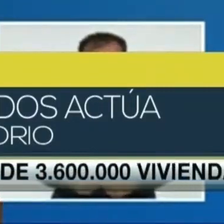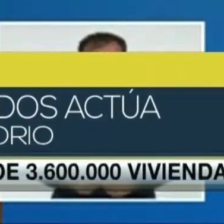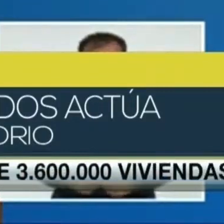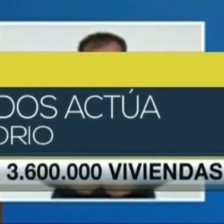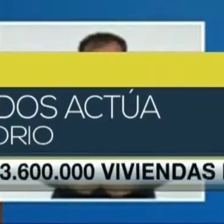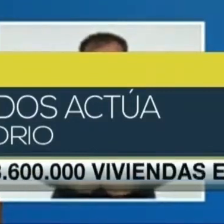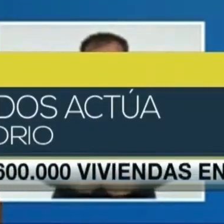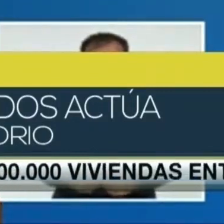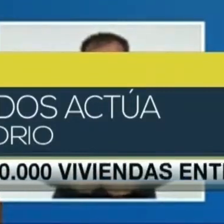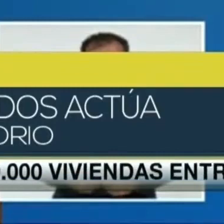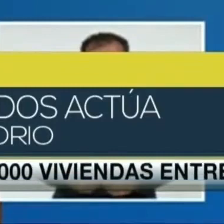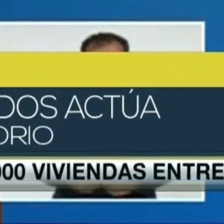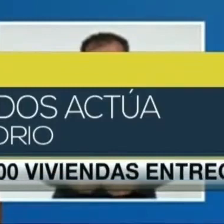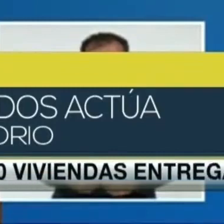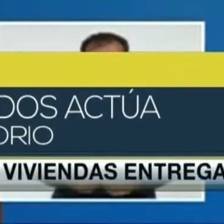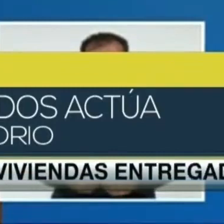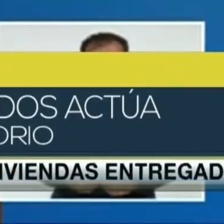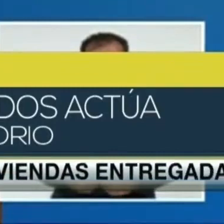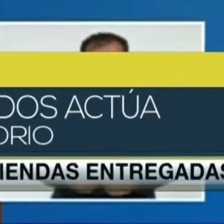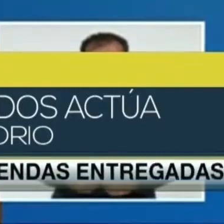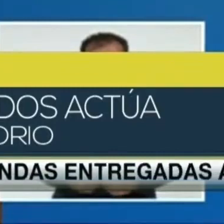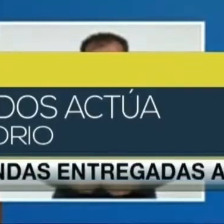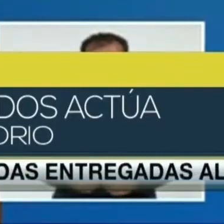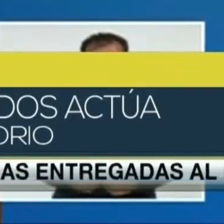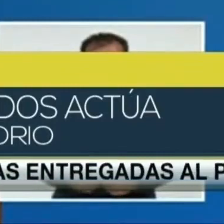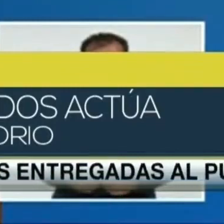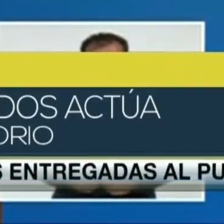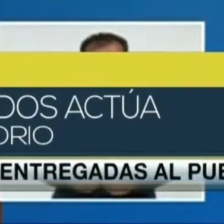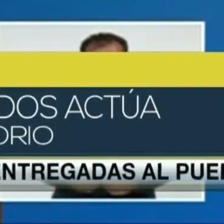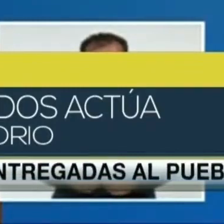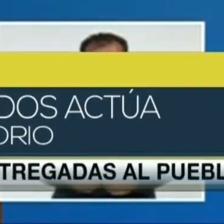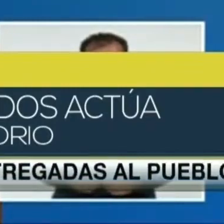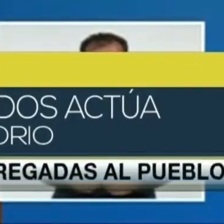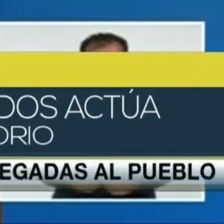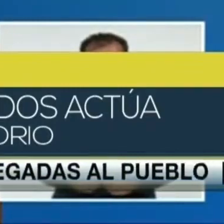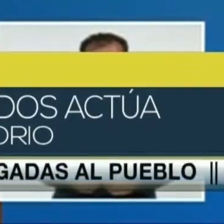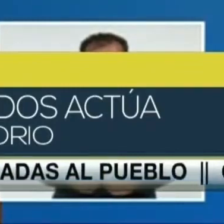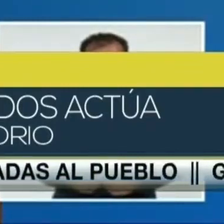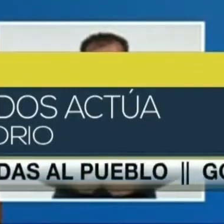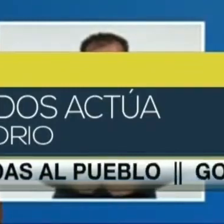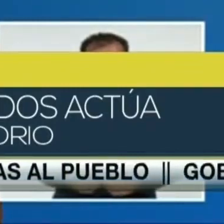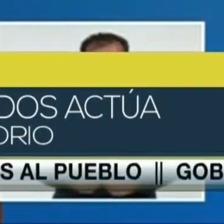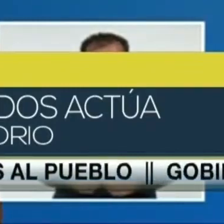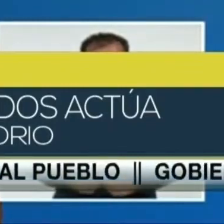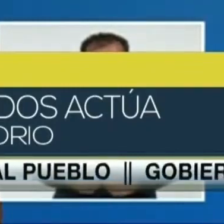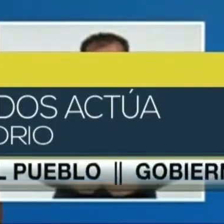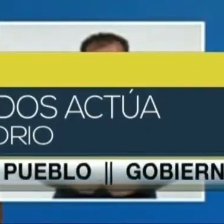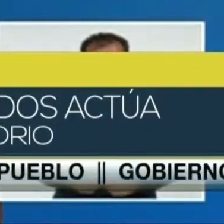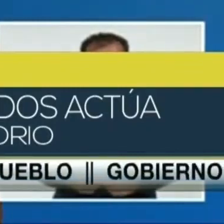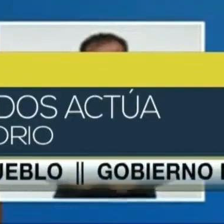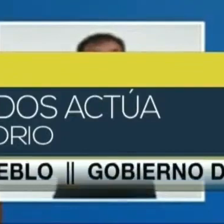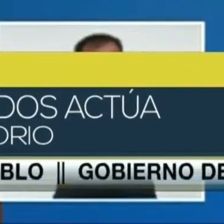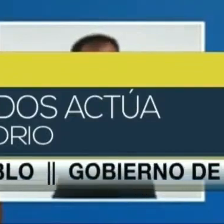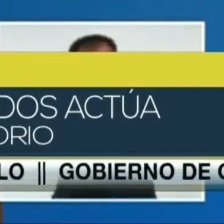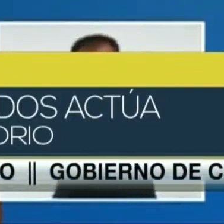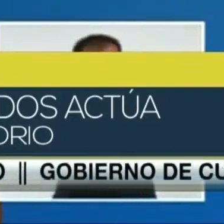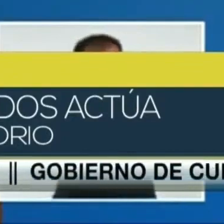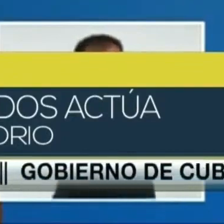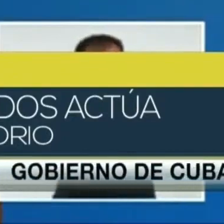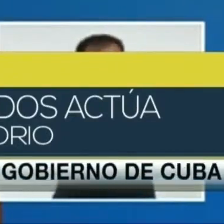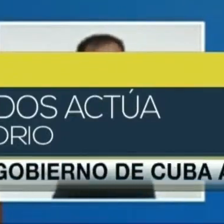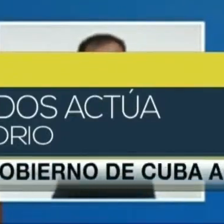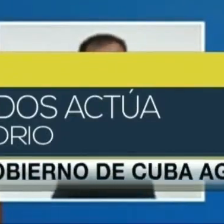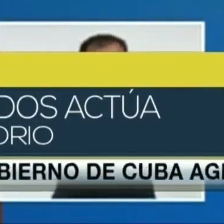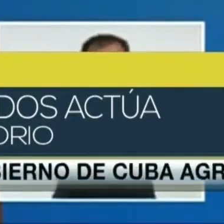Reitero que el gobierno de los Estados Unidos persiste hasta este minuto